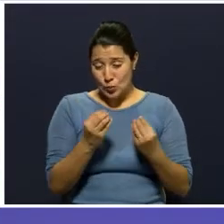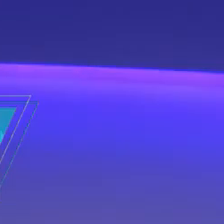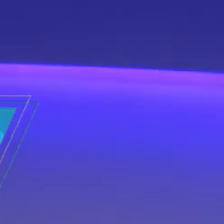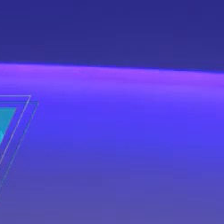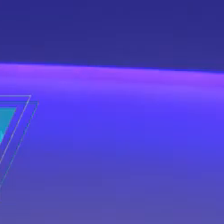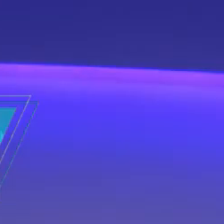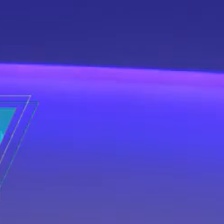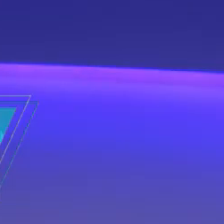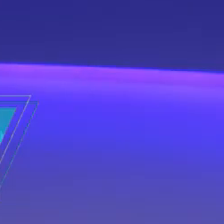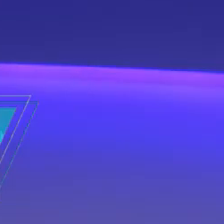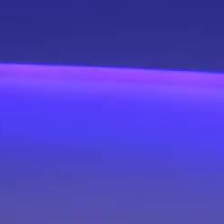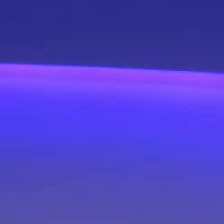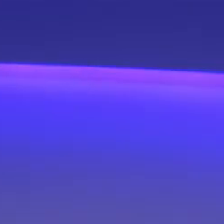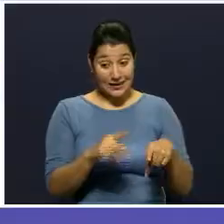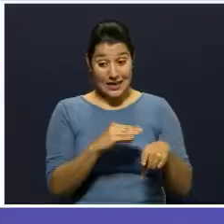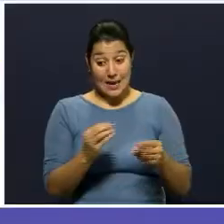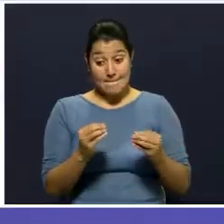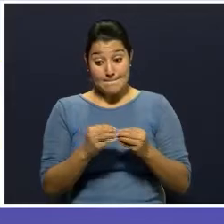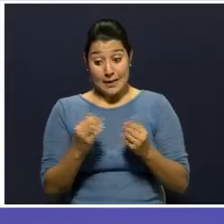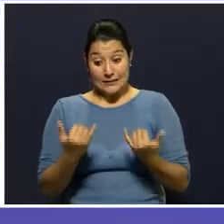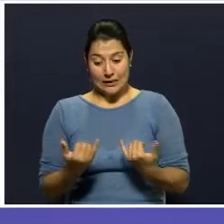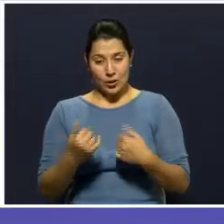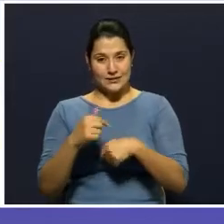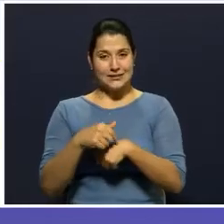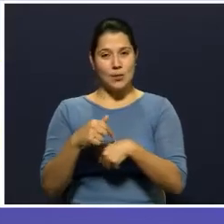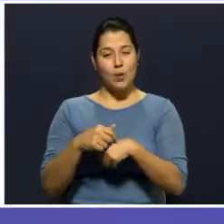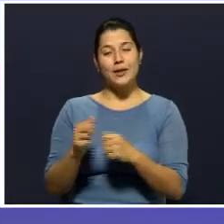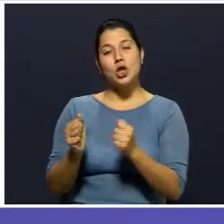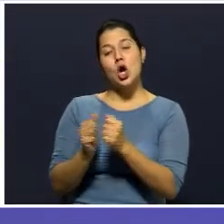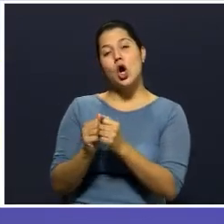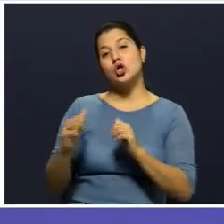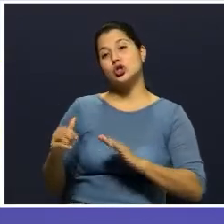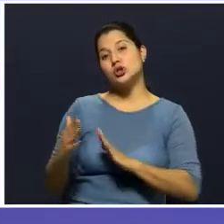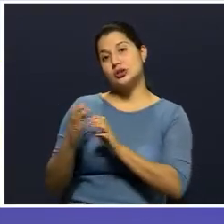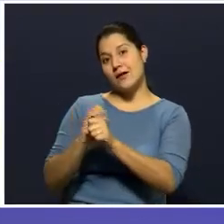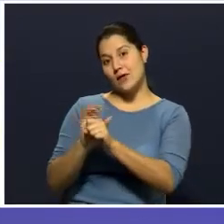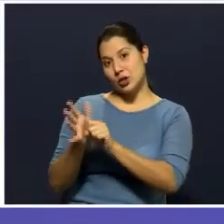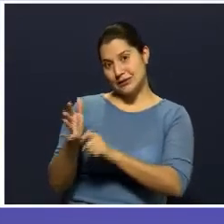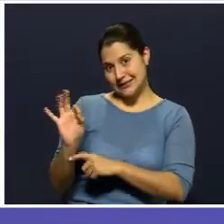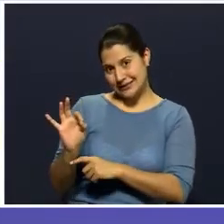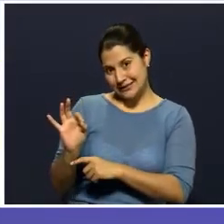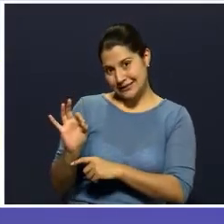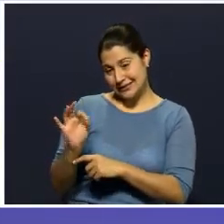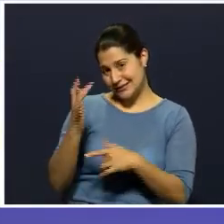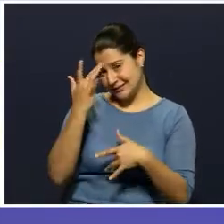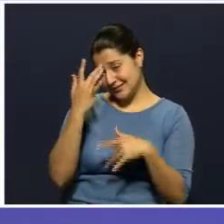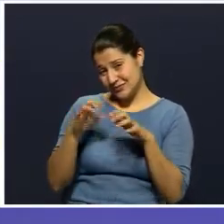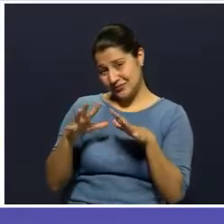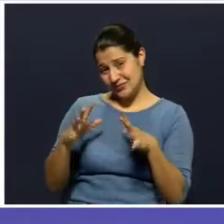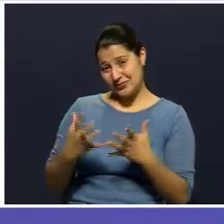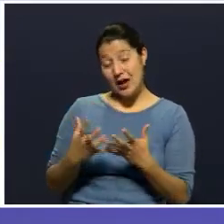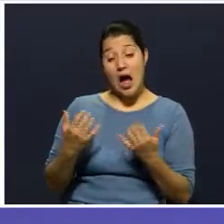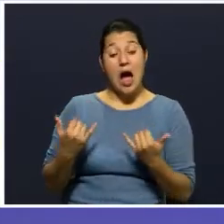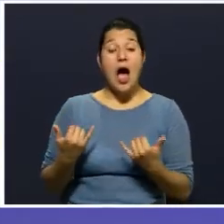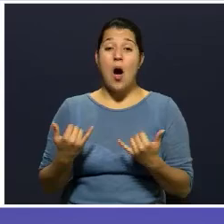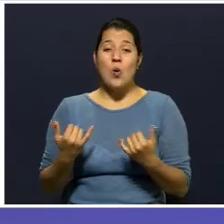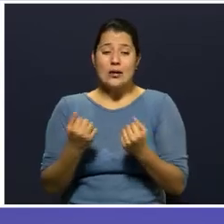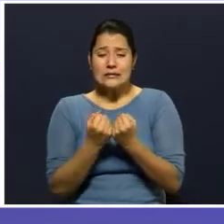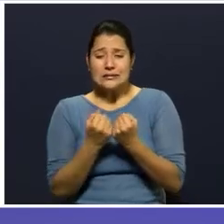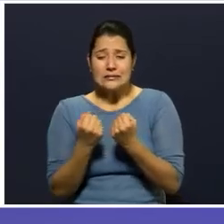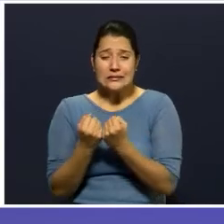sobrepoblación y sobre todo en estos momentos de pandemia en donde el hacinamiento es quizás